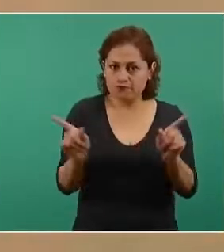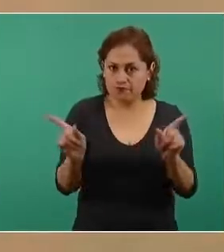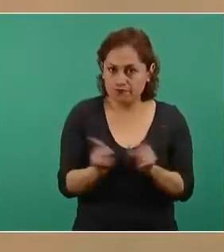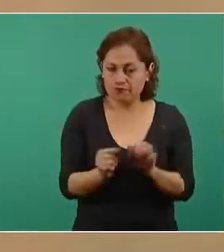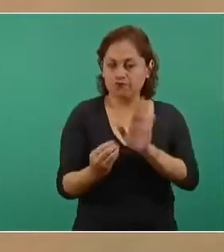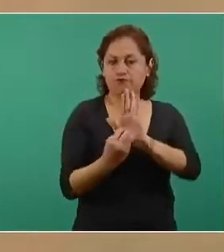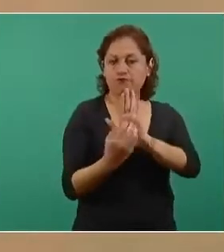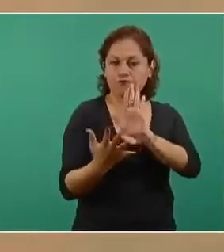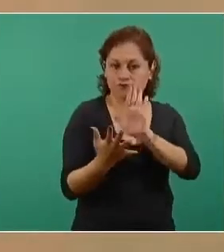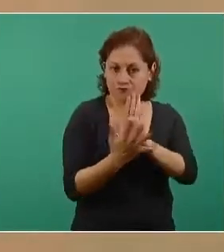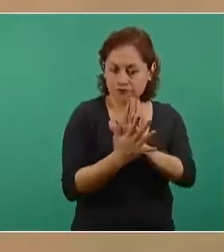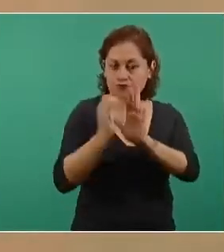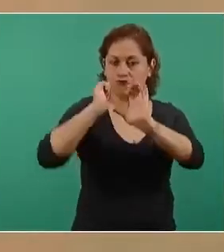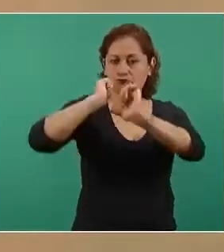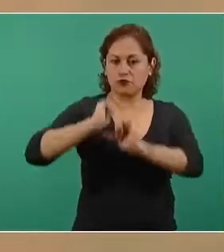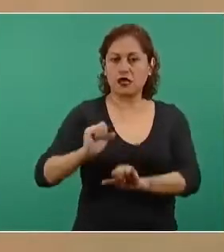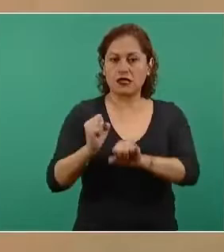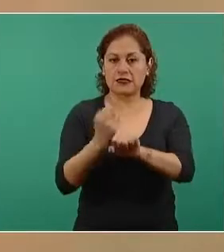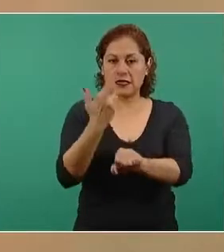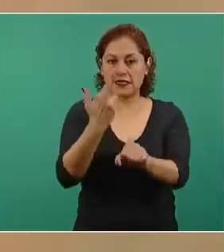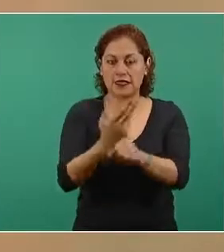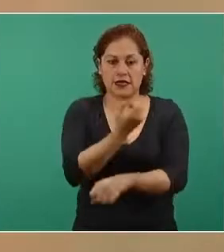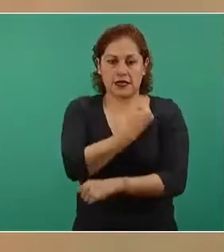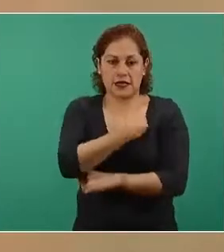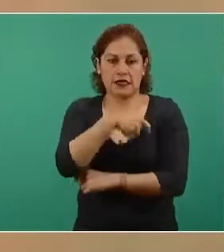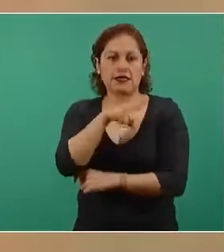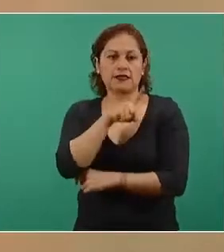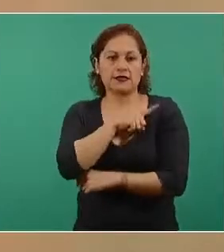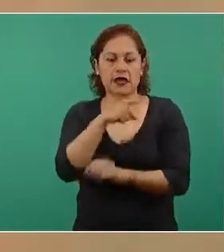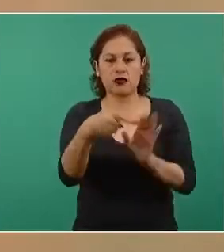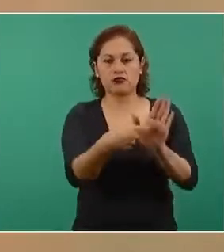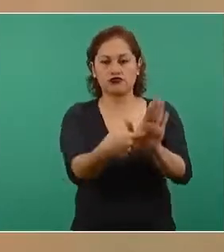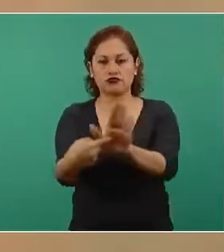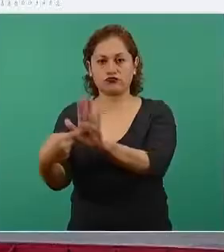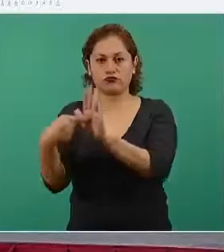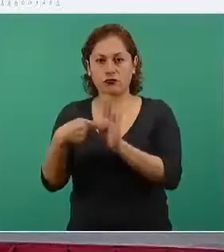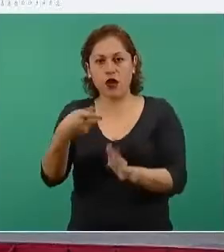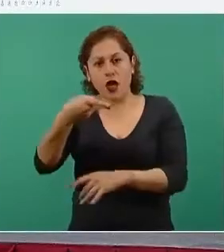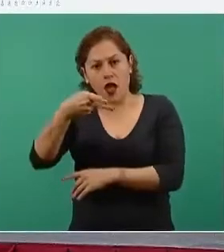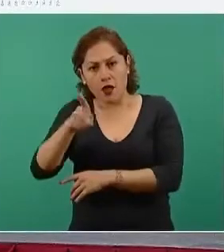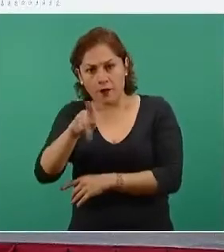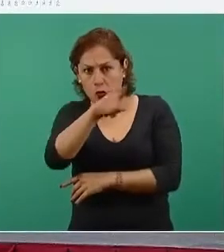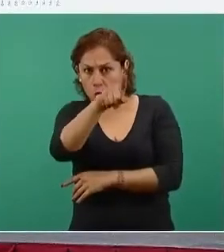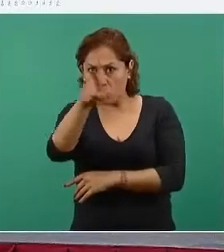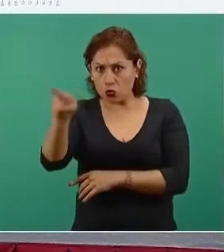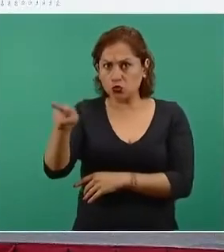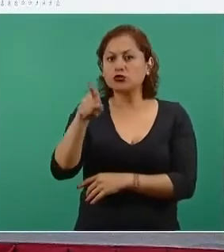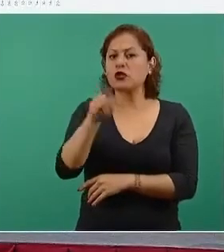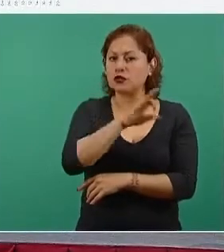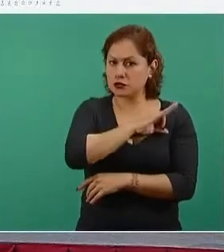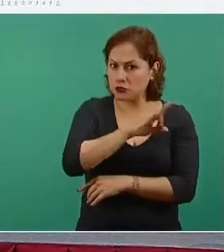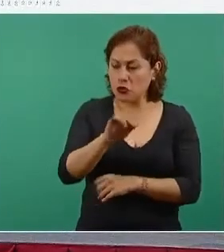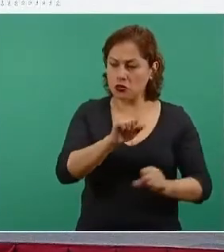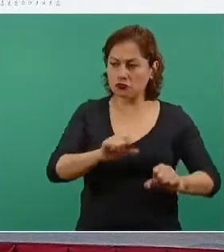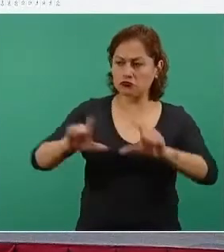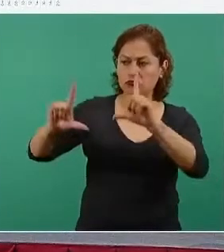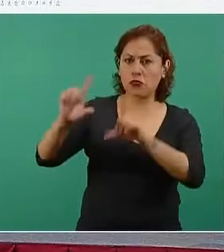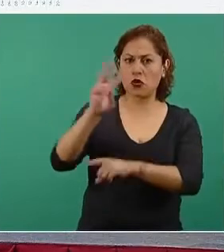de la Secretaría de Salud Federal hace pública diariamente. Ustedes pueden seguir consultando el micrositio de